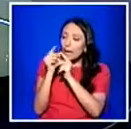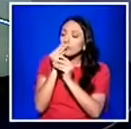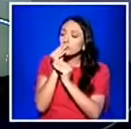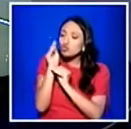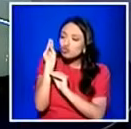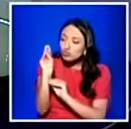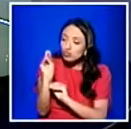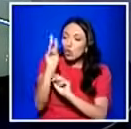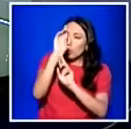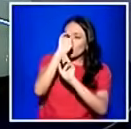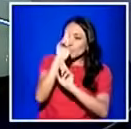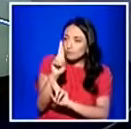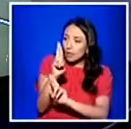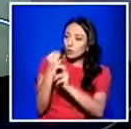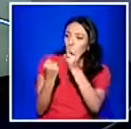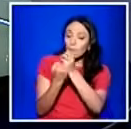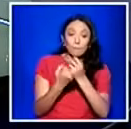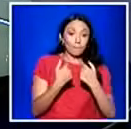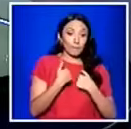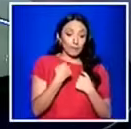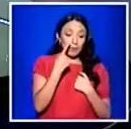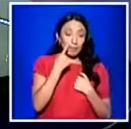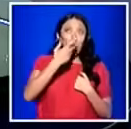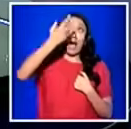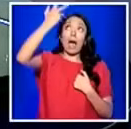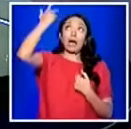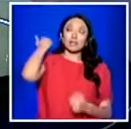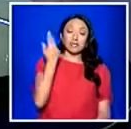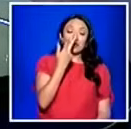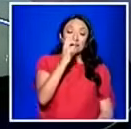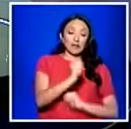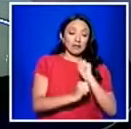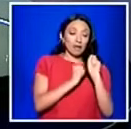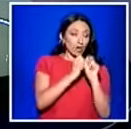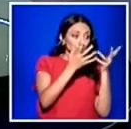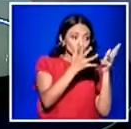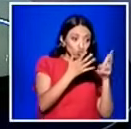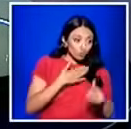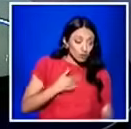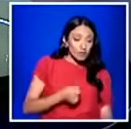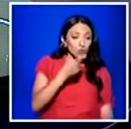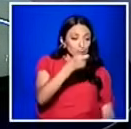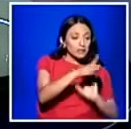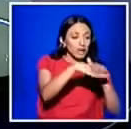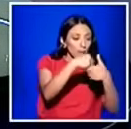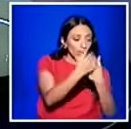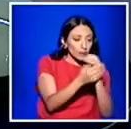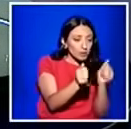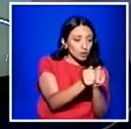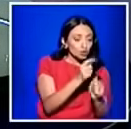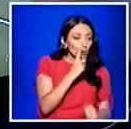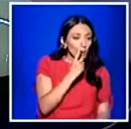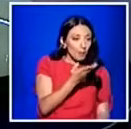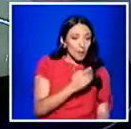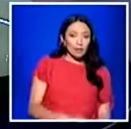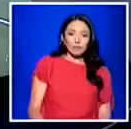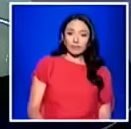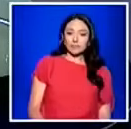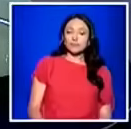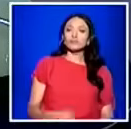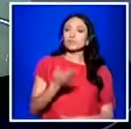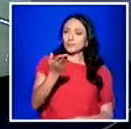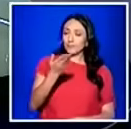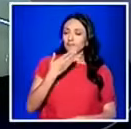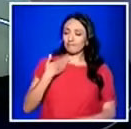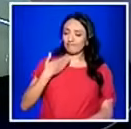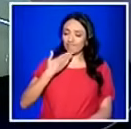ese respeto a nuestros padres. El mío ya no está, hace más de 30 años, así que aprovechen cada minuto con sus padres. Así es, feliz día a todos nuestros